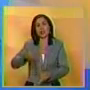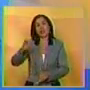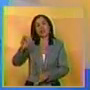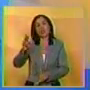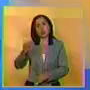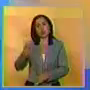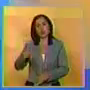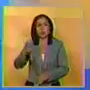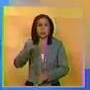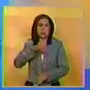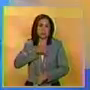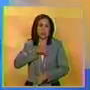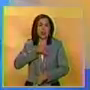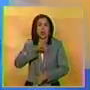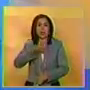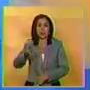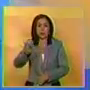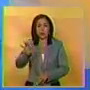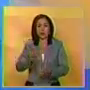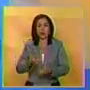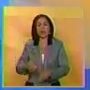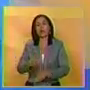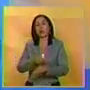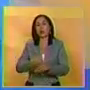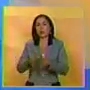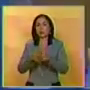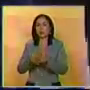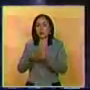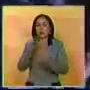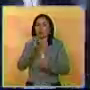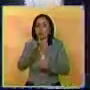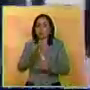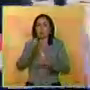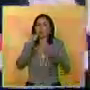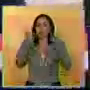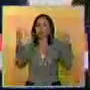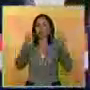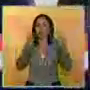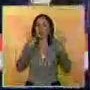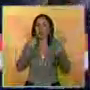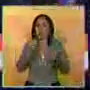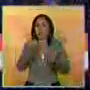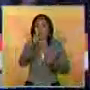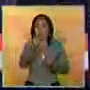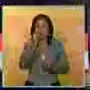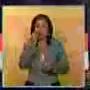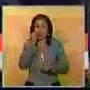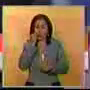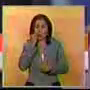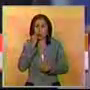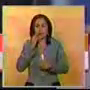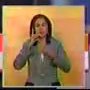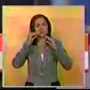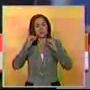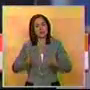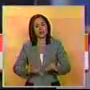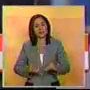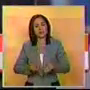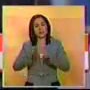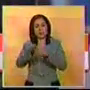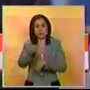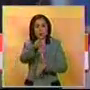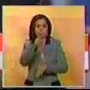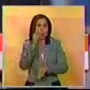la nominación presidencial republicana a la Casa Blanca. Informes de prensa indicaron que Schwarzenegger tomó la decisión de